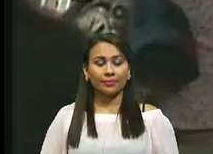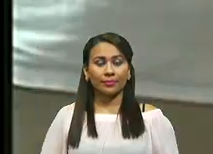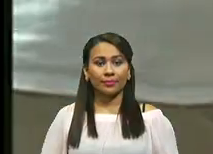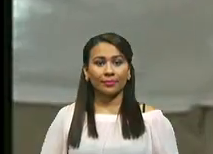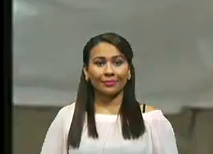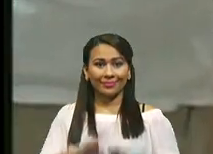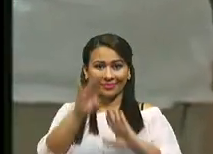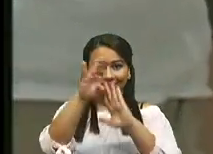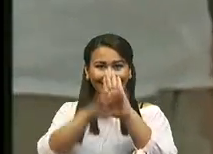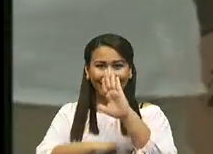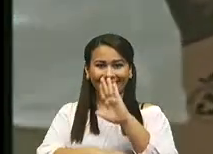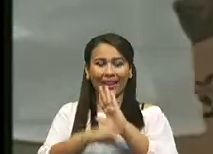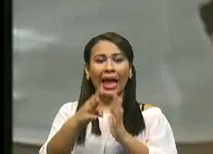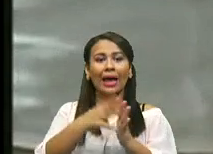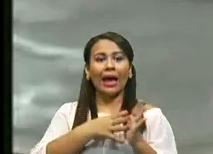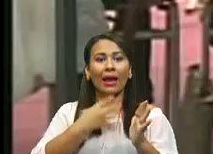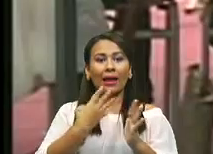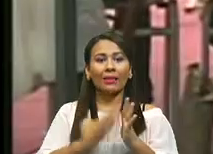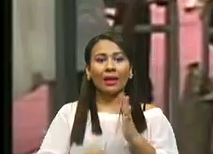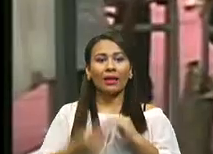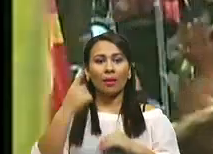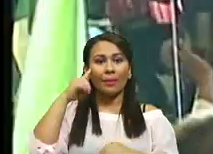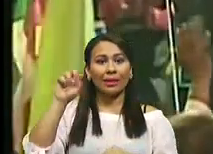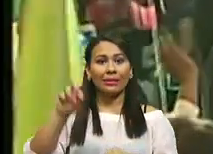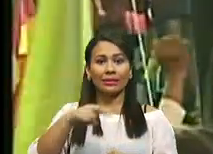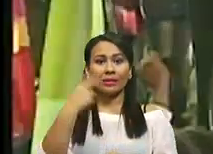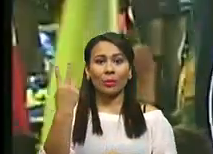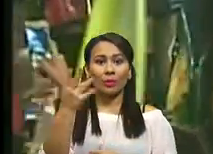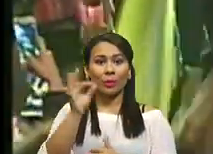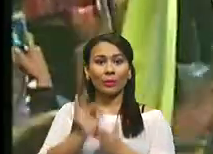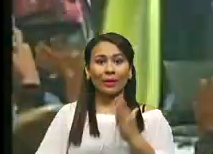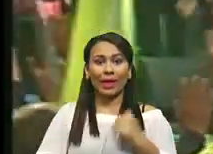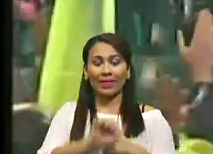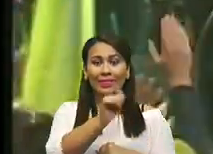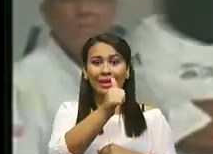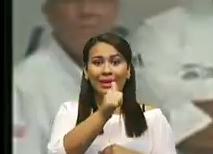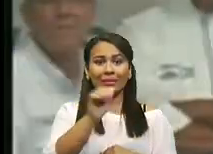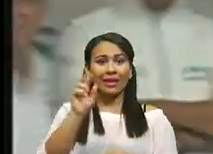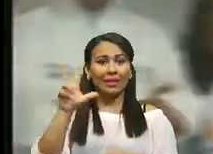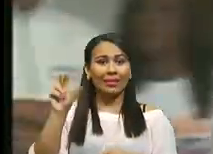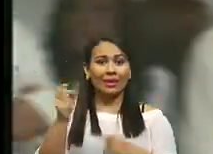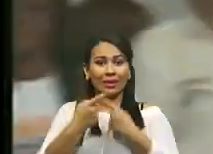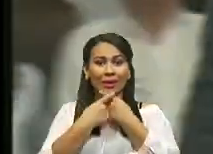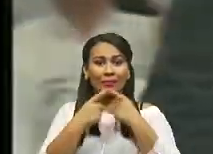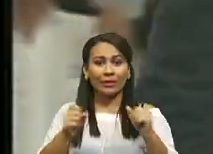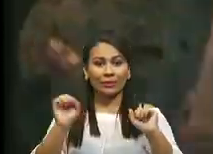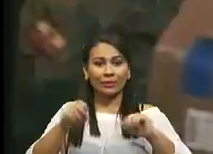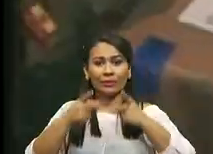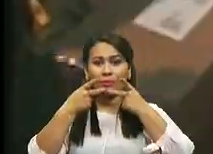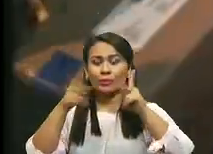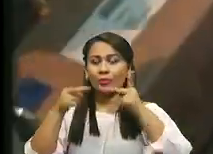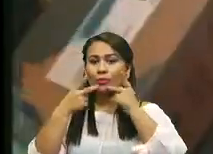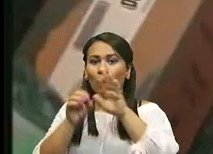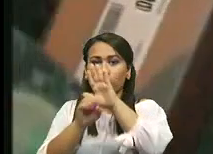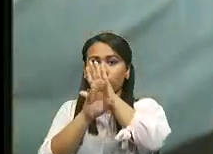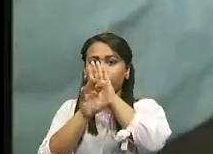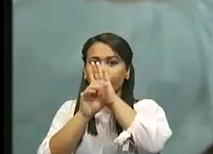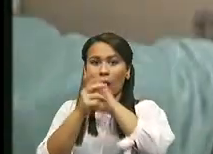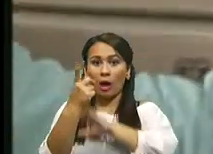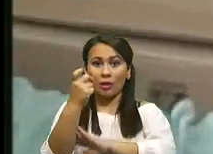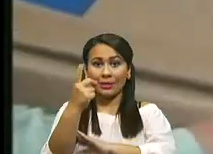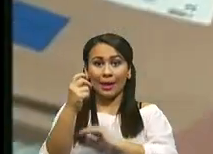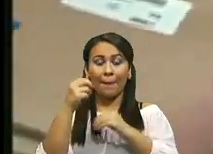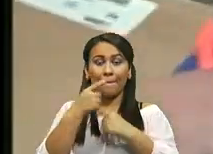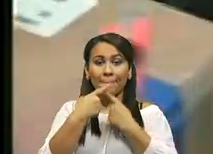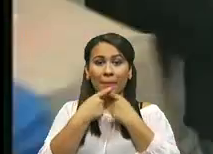El calendario electoral para segunda vuelta está listo. Del 10 al 30 de marzo será la campaña electoral. El 11 iniciará